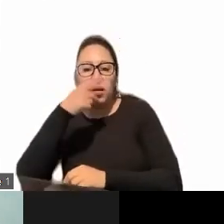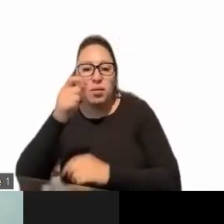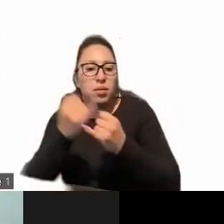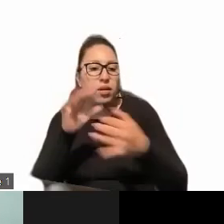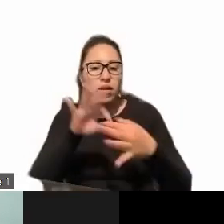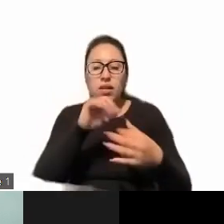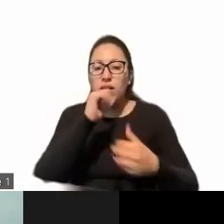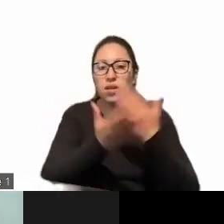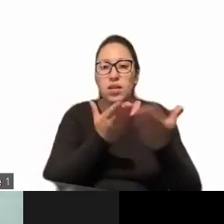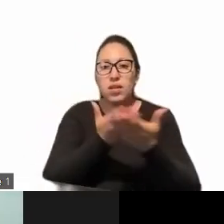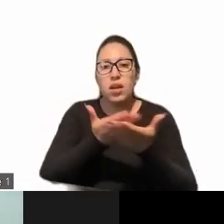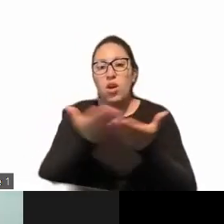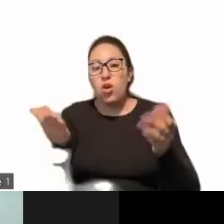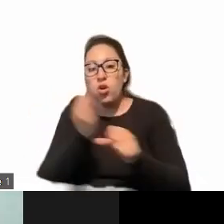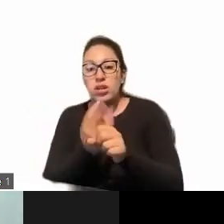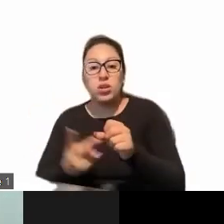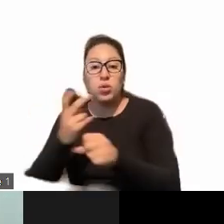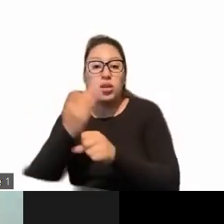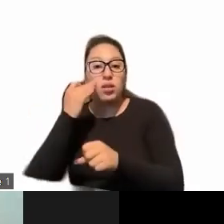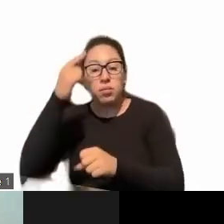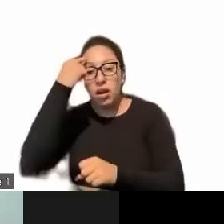dictamen, y no voy a hacer una segunda ronda